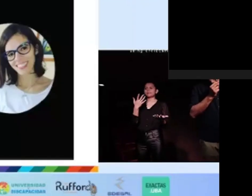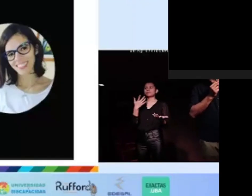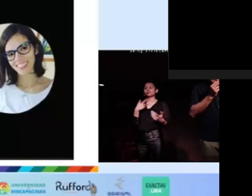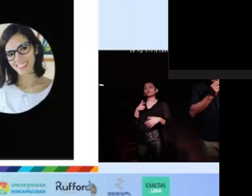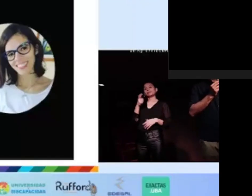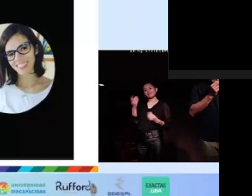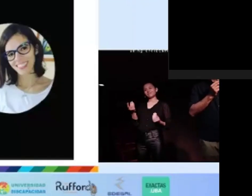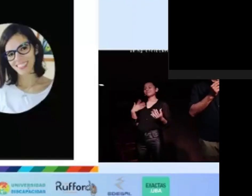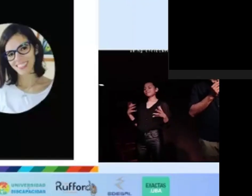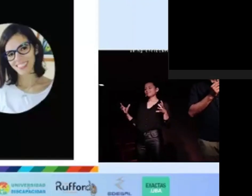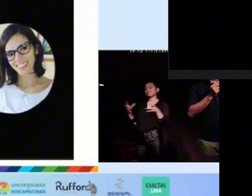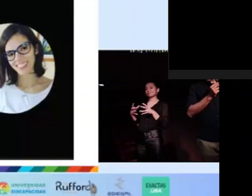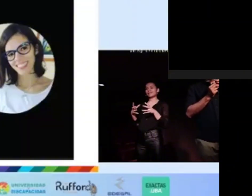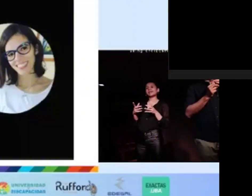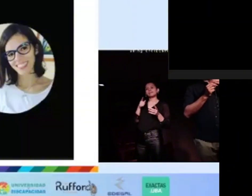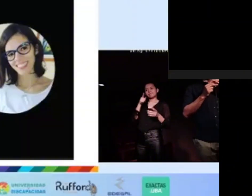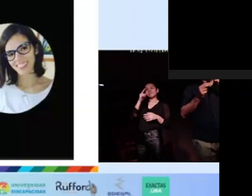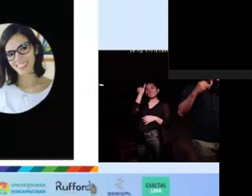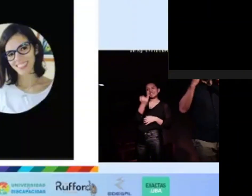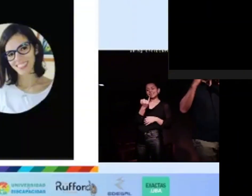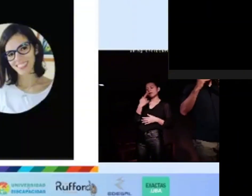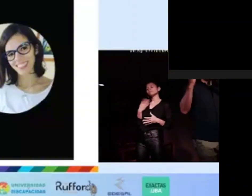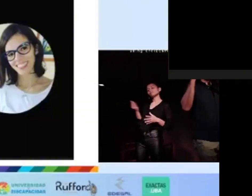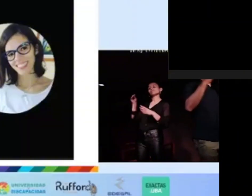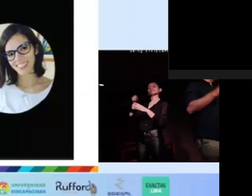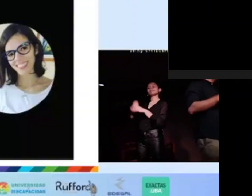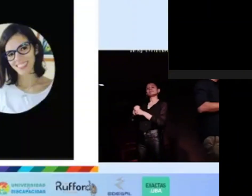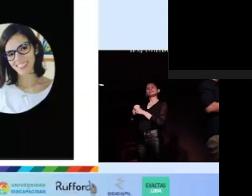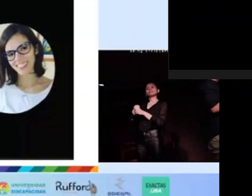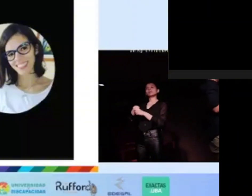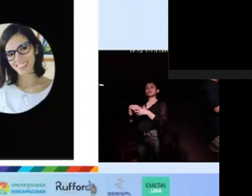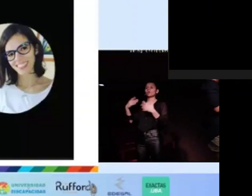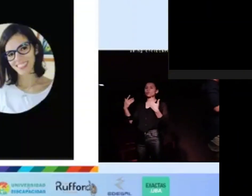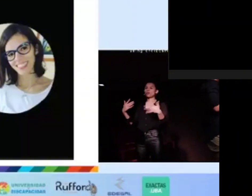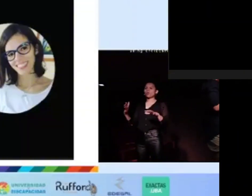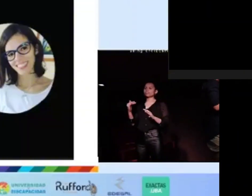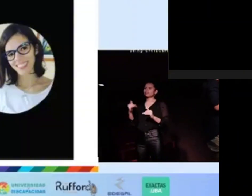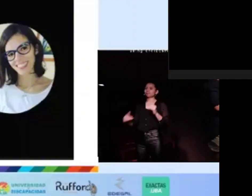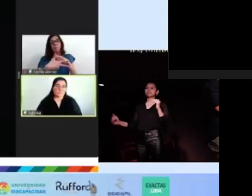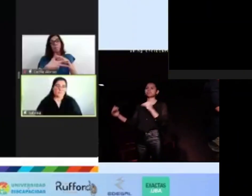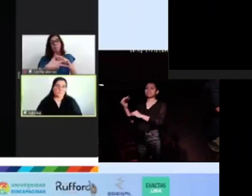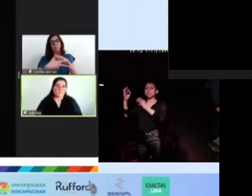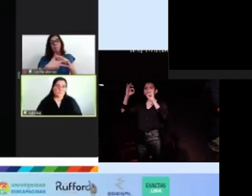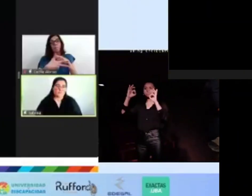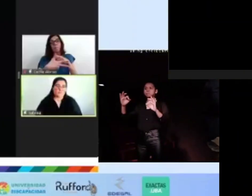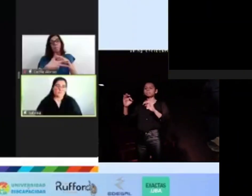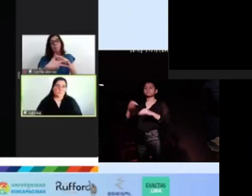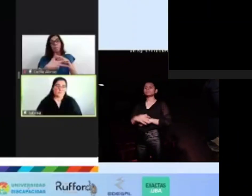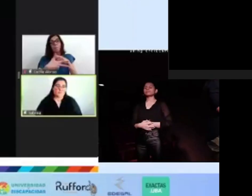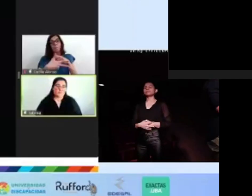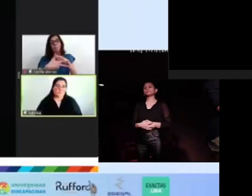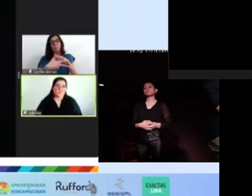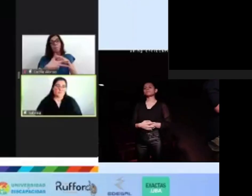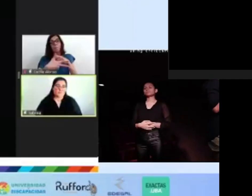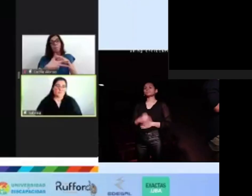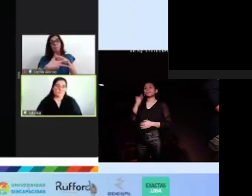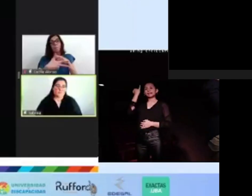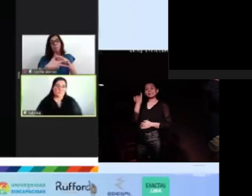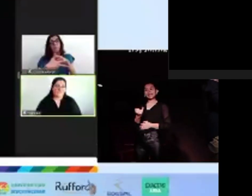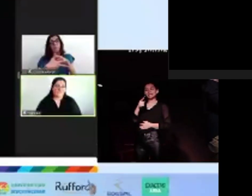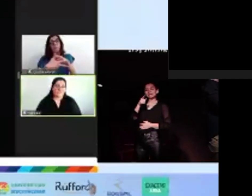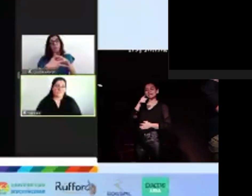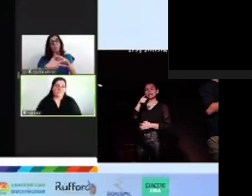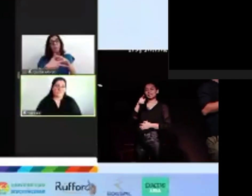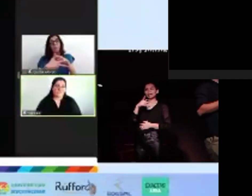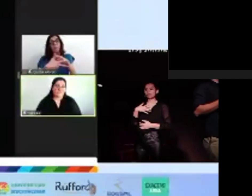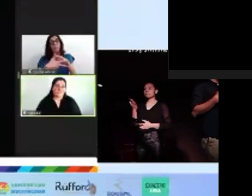educativa y adquiere un nivel superior. Ceci en ese momento, en la modalidad